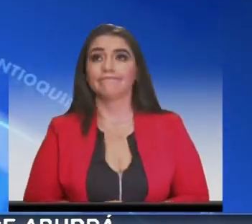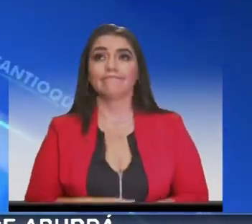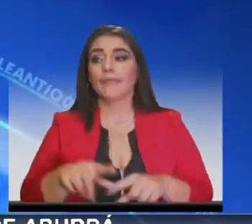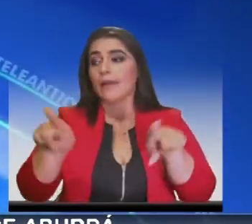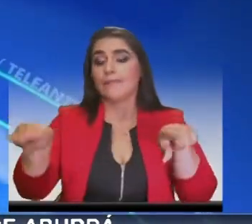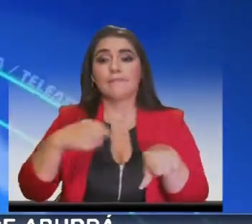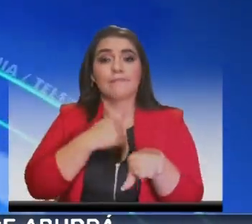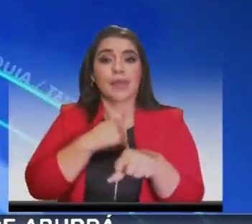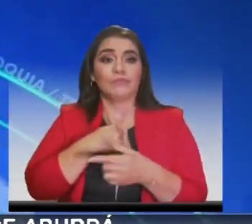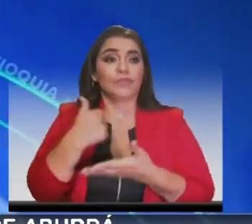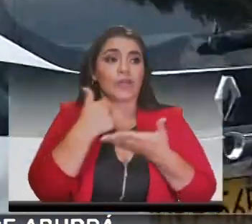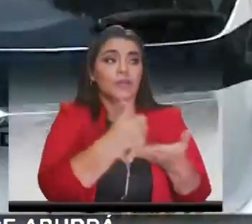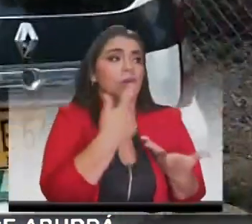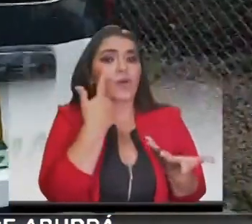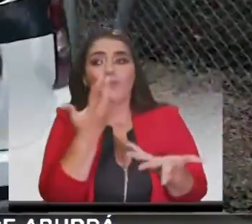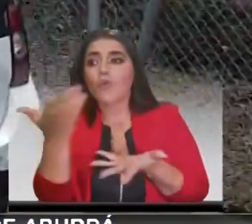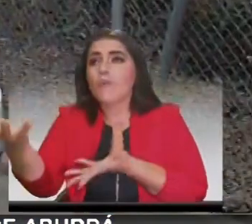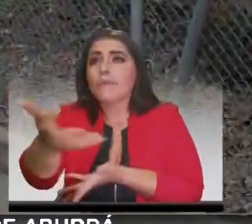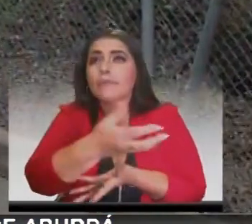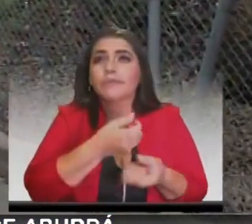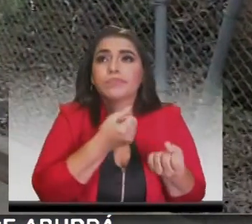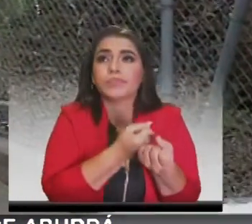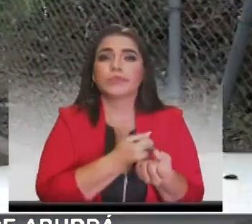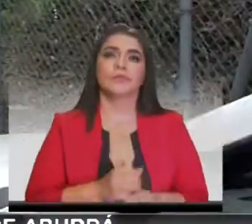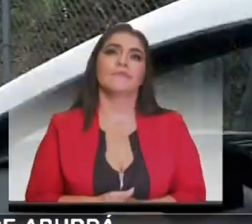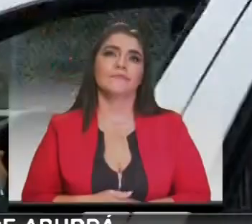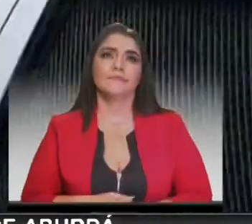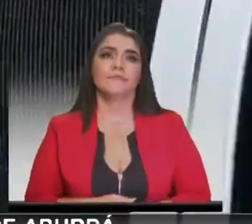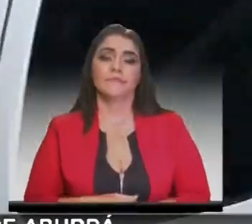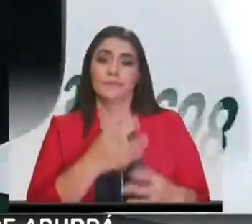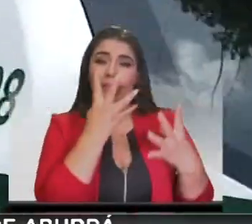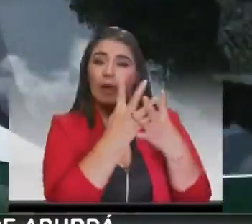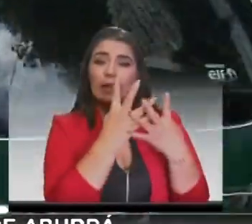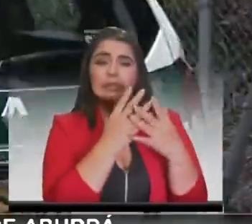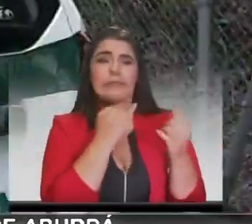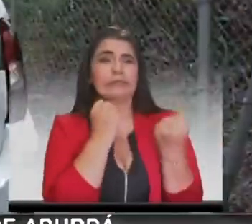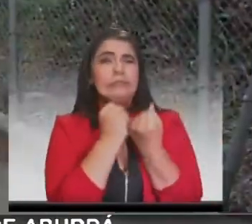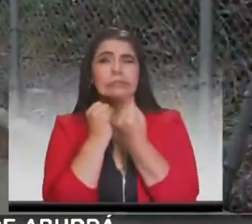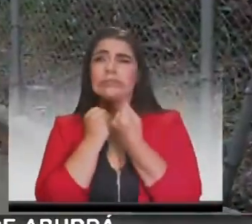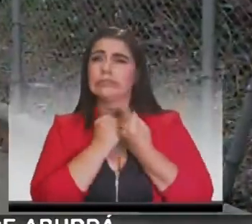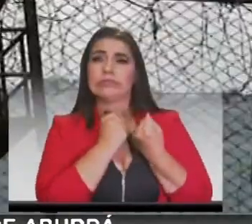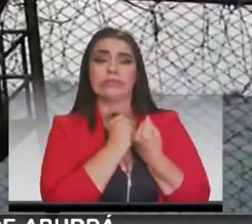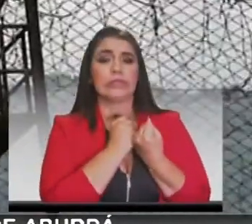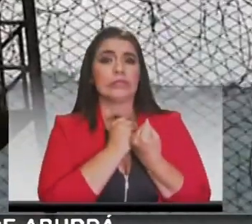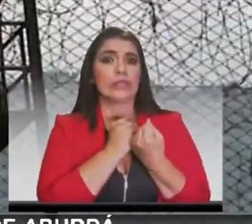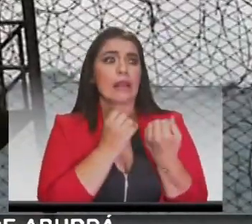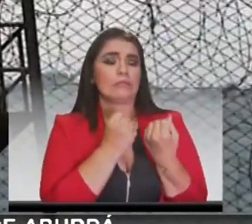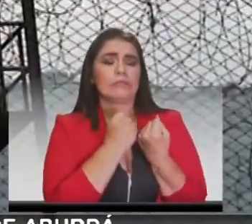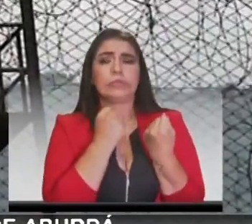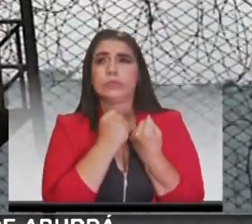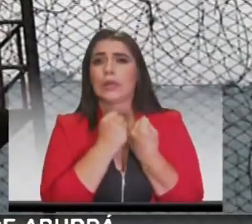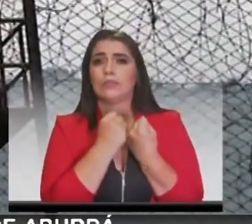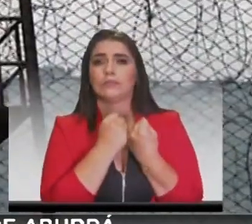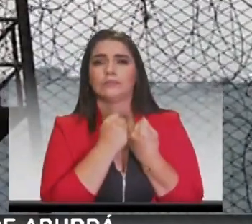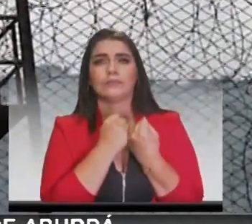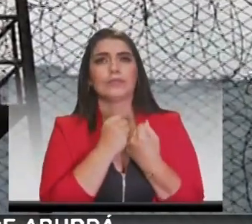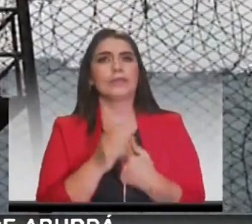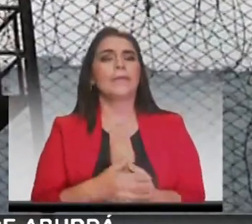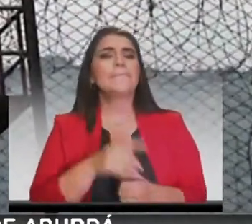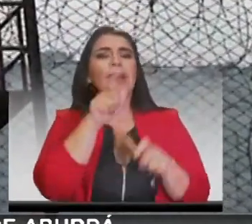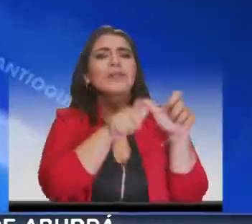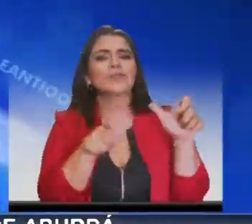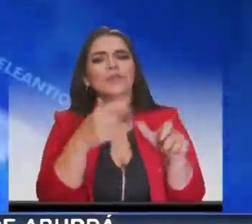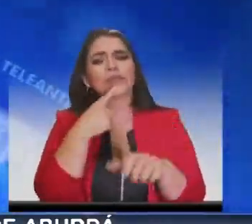mismos mirar cómo nos colaboramos. En medio del hacinamiento en este centro penitenciario que supera el 150%, los